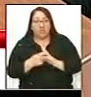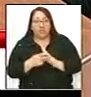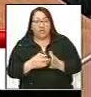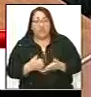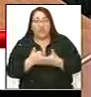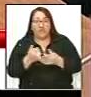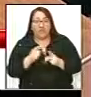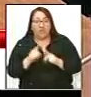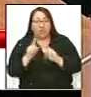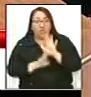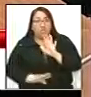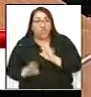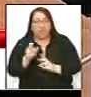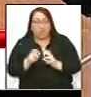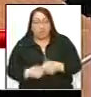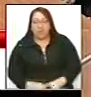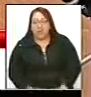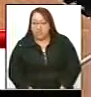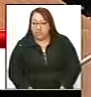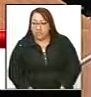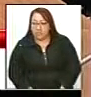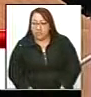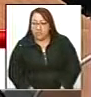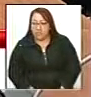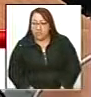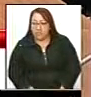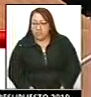dotar de mayor protección a los consumidores, ¿no?